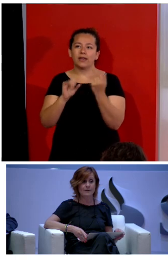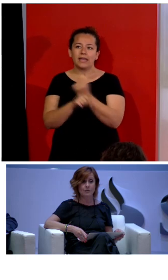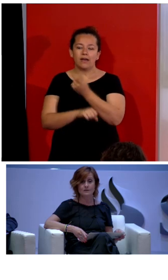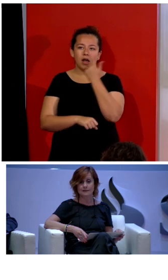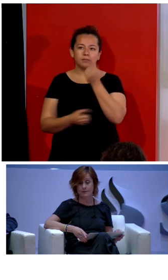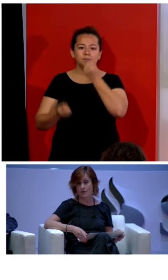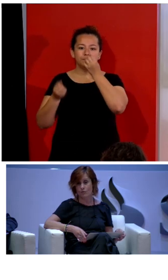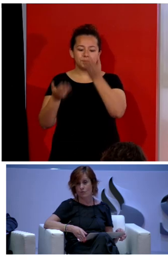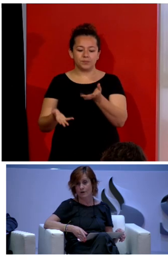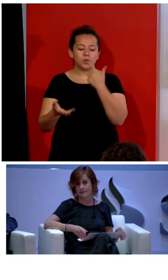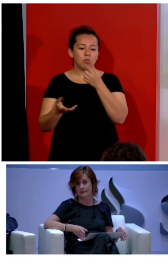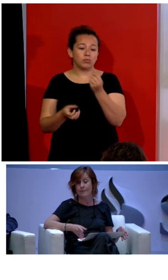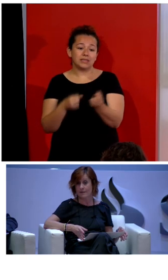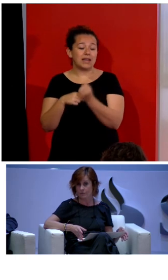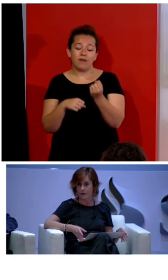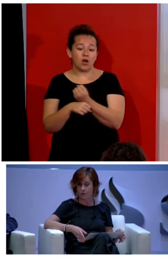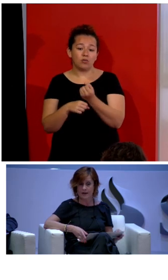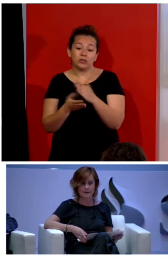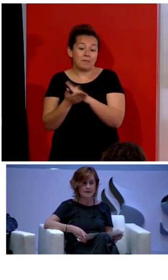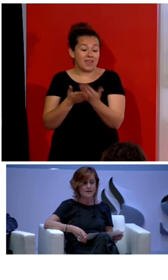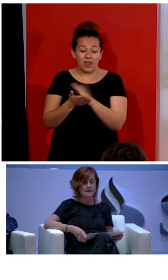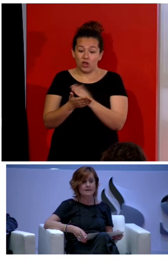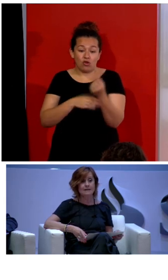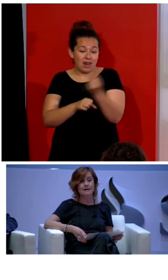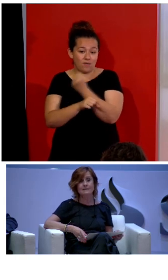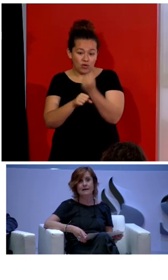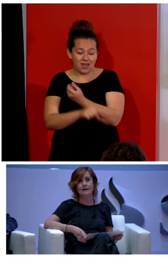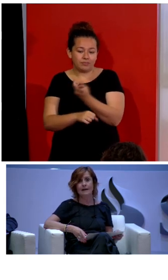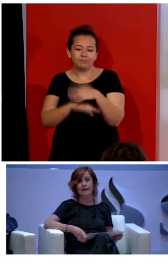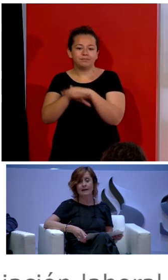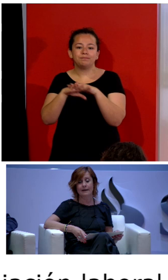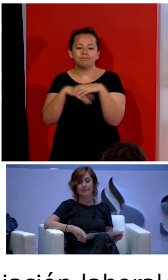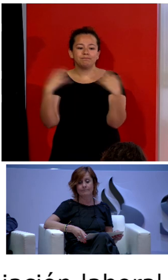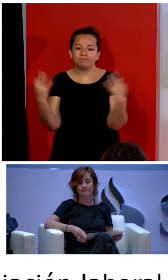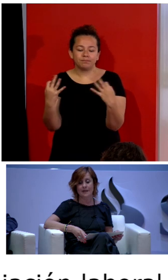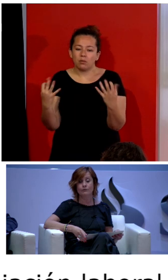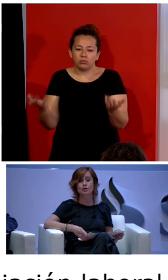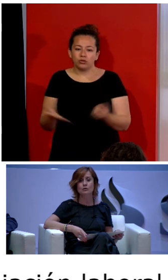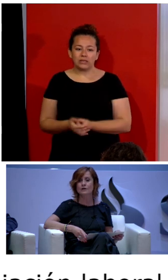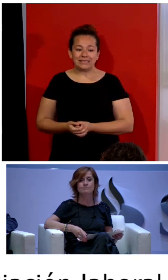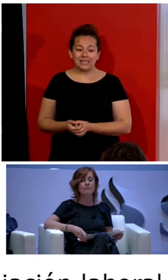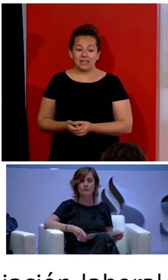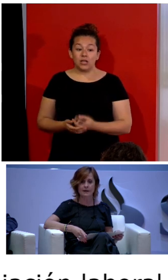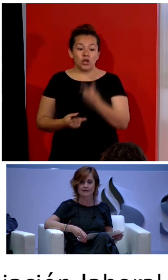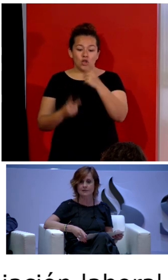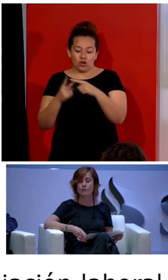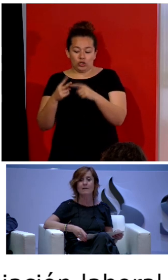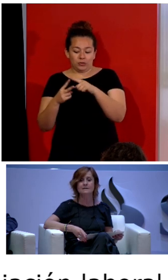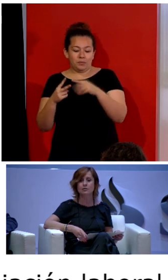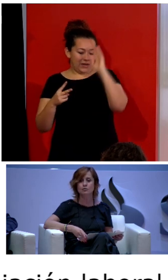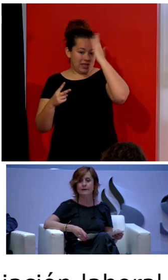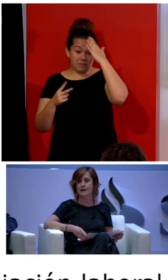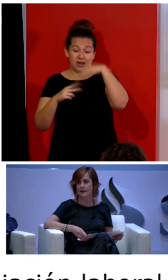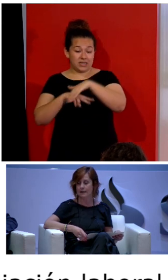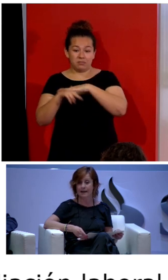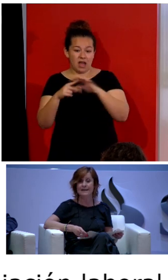de trabajo es el trabajo, es la mediación laboral y se basa en dos actores principales que son